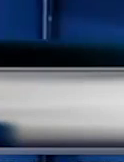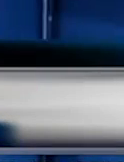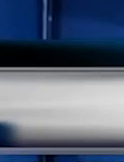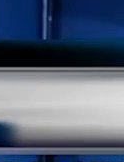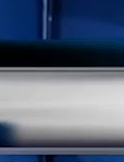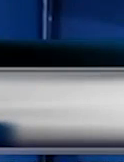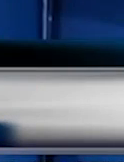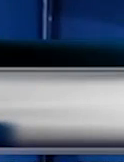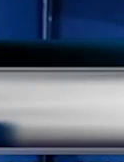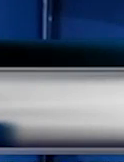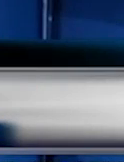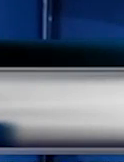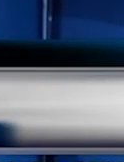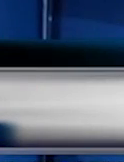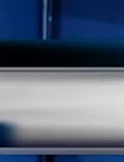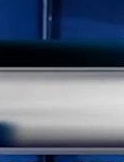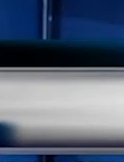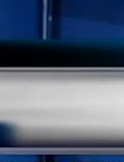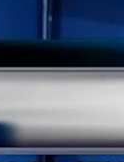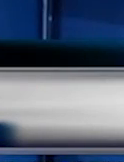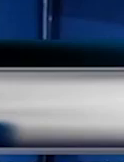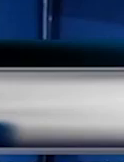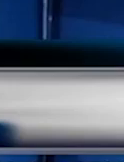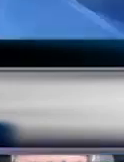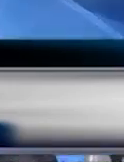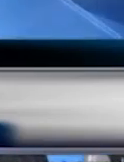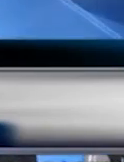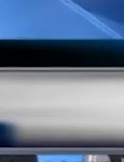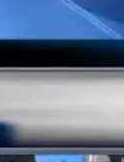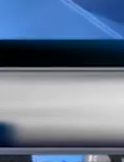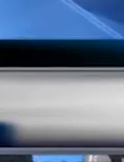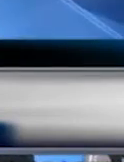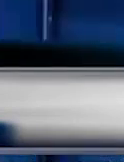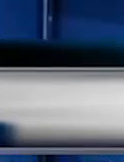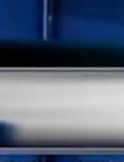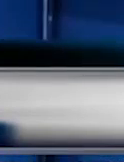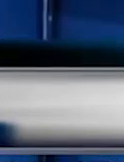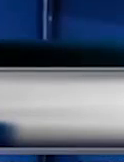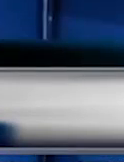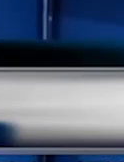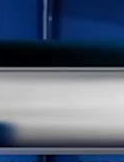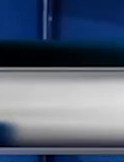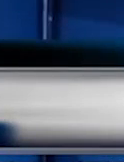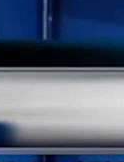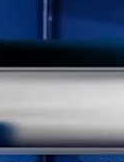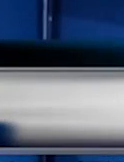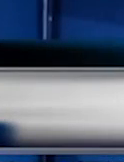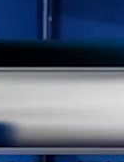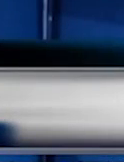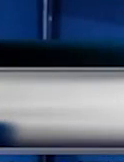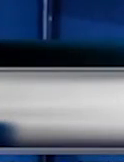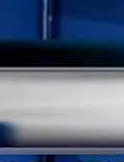ha generado una expectativa y creo que es un anuncio esperado también Me parece perfecto Bueno minista le escuchamos Bueno en realidad vamos a anunciar